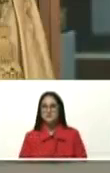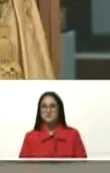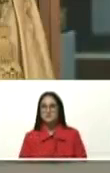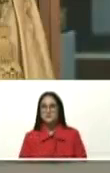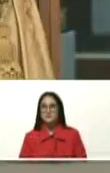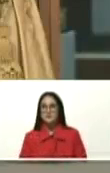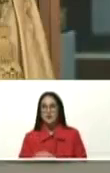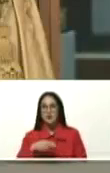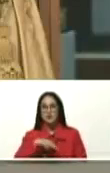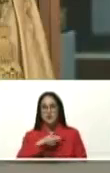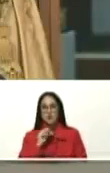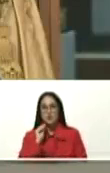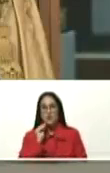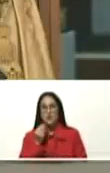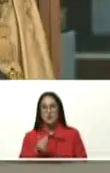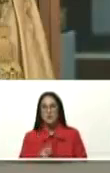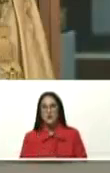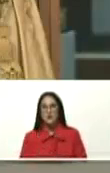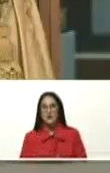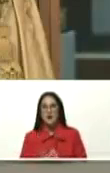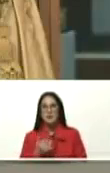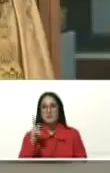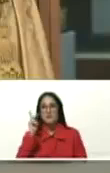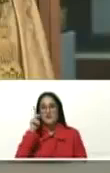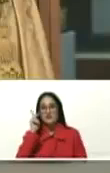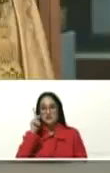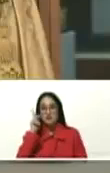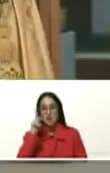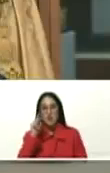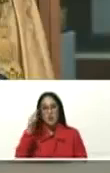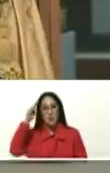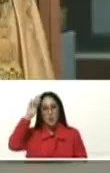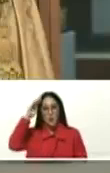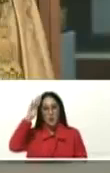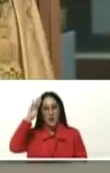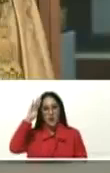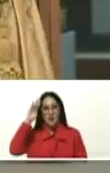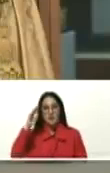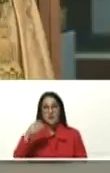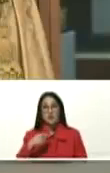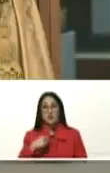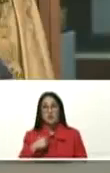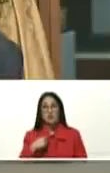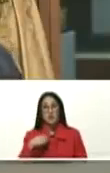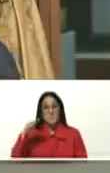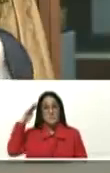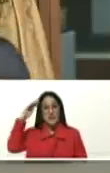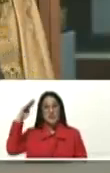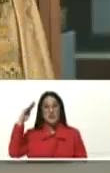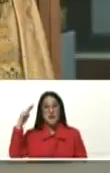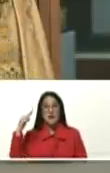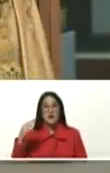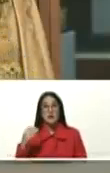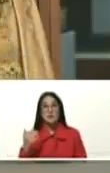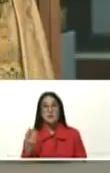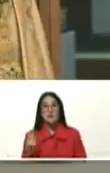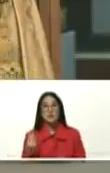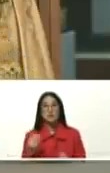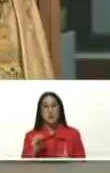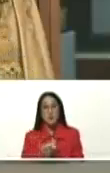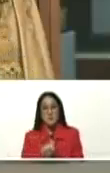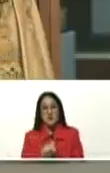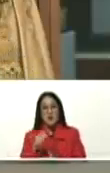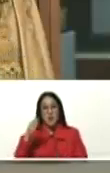muy jóvenes, tenemos profesores cubanos, y yo como militar tenía muchos compañeros cubanos